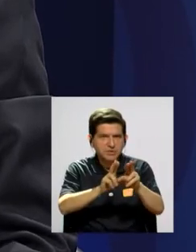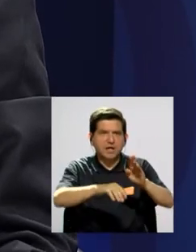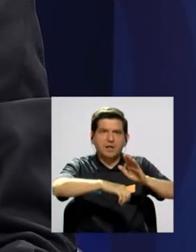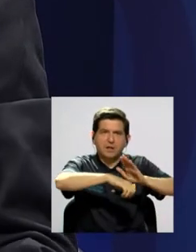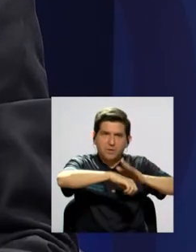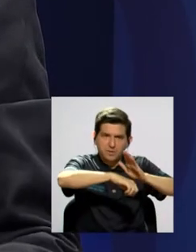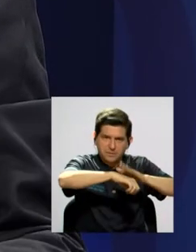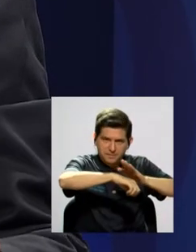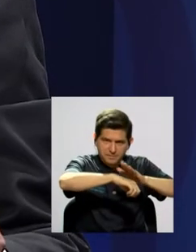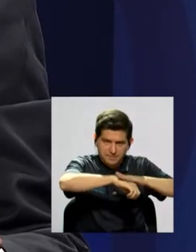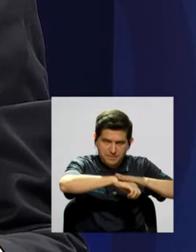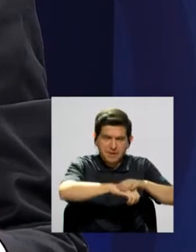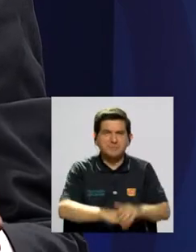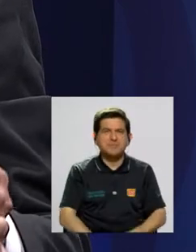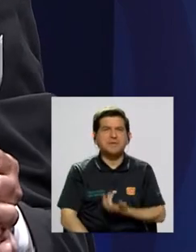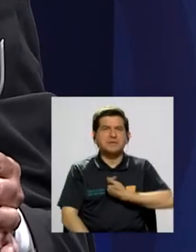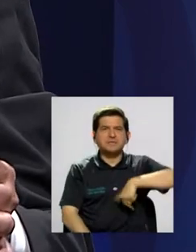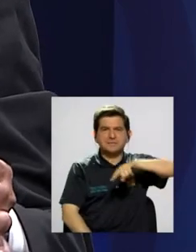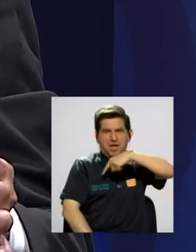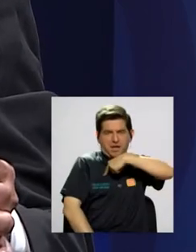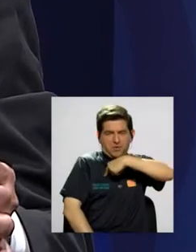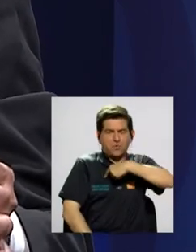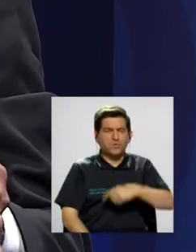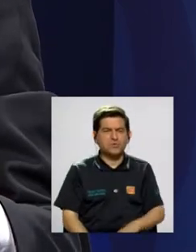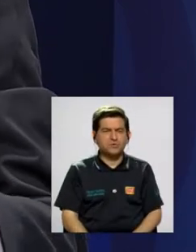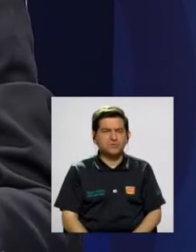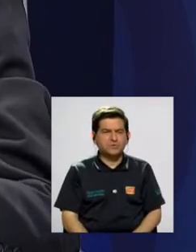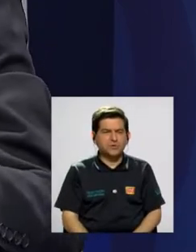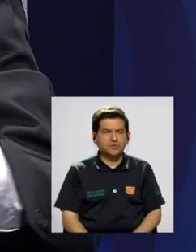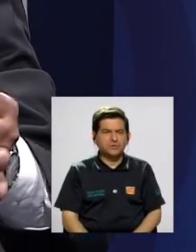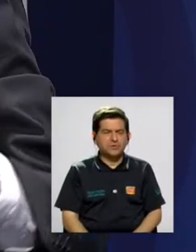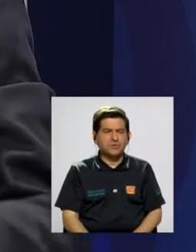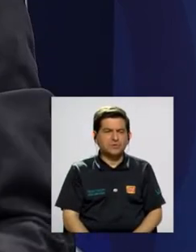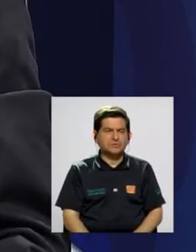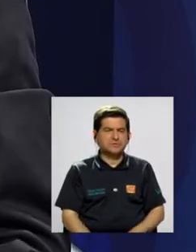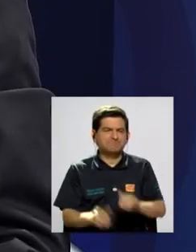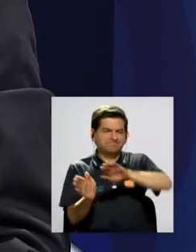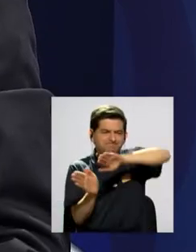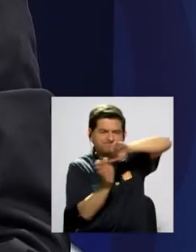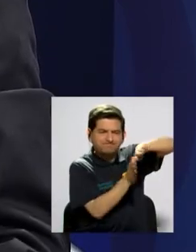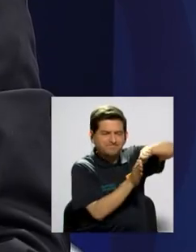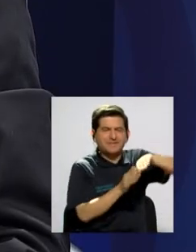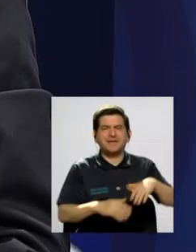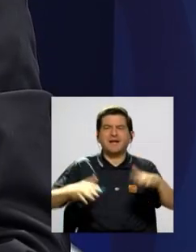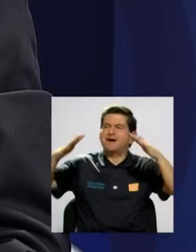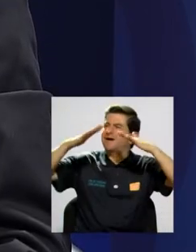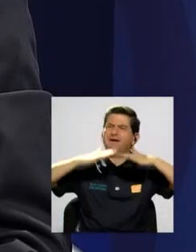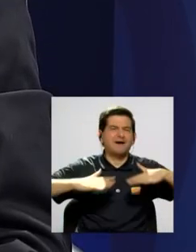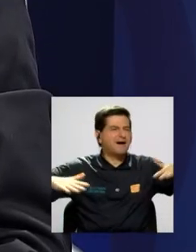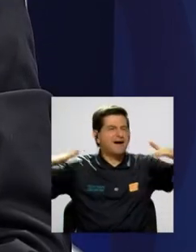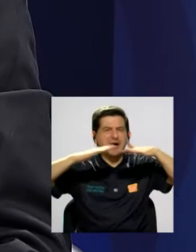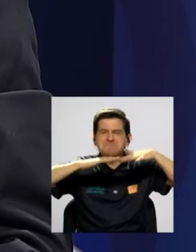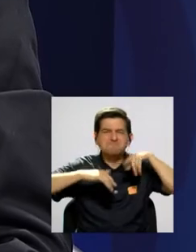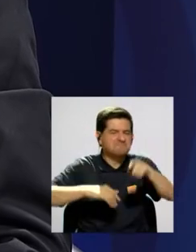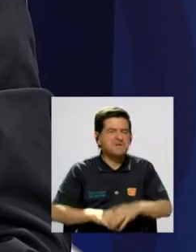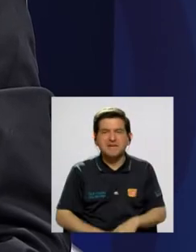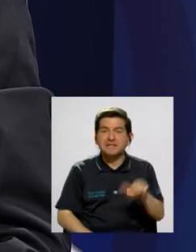permita colocarnos por encima de lo que ha sido este clima tan